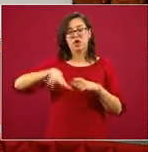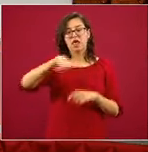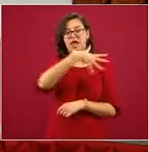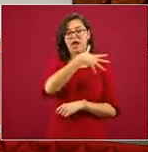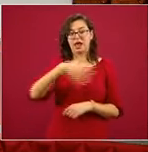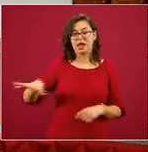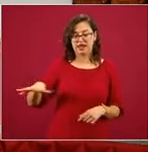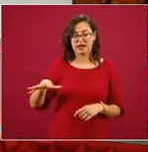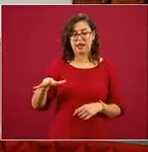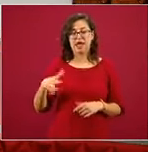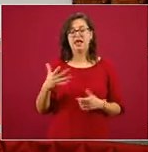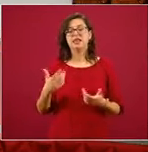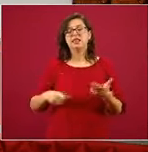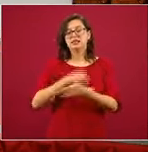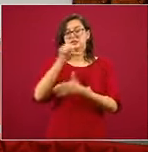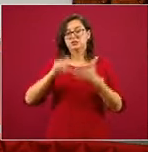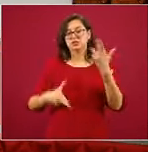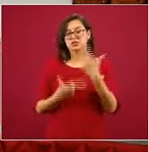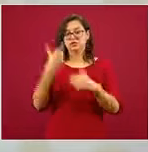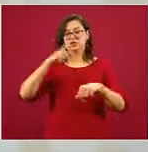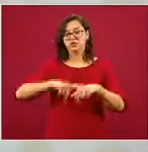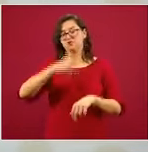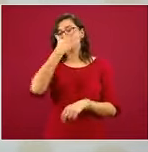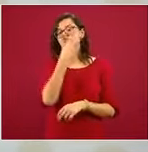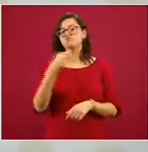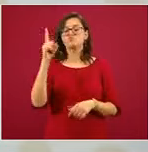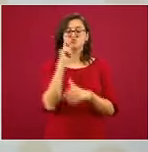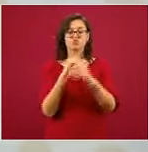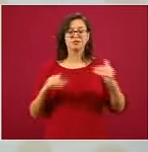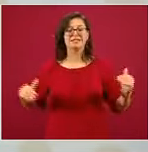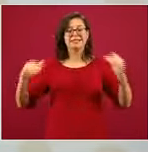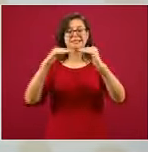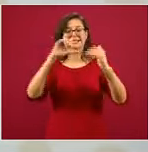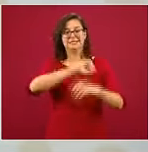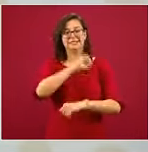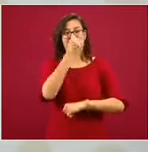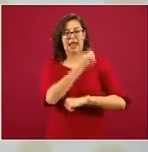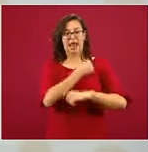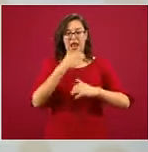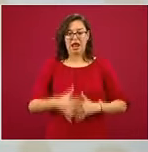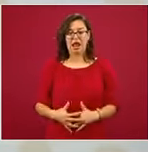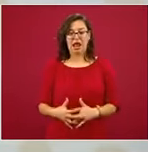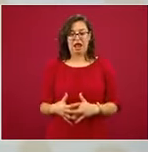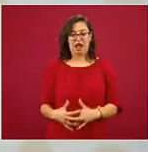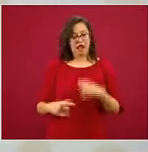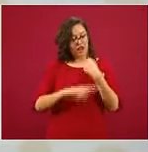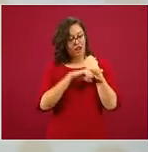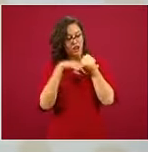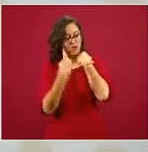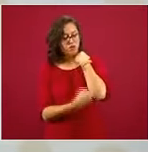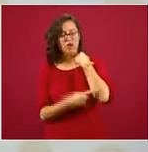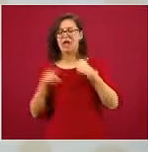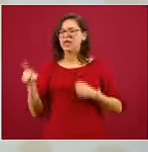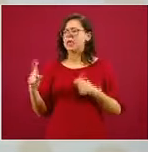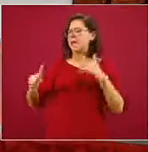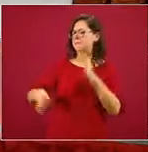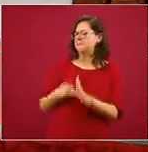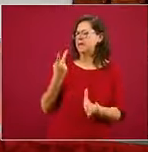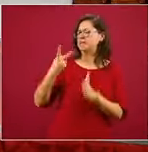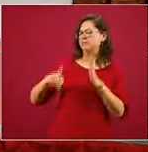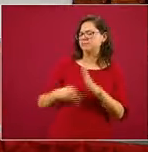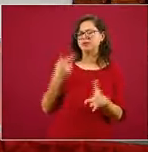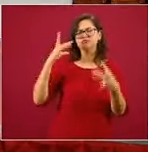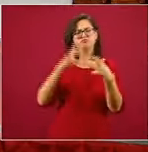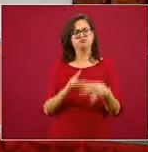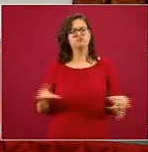Salud Reproductiva. Ella ya ha venido en múltiples ocasiones a hablar de distintos temas que tienen que ver con derechos reproductivos, políticas